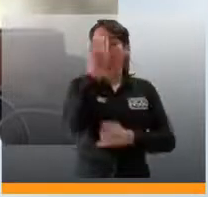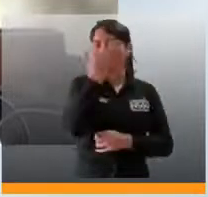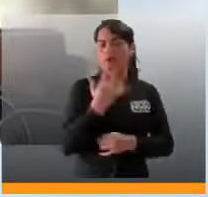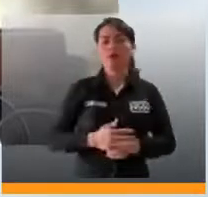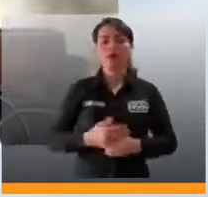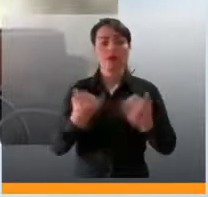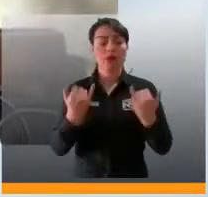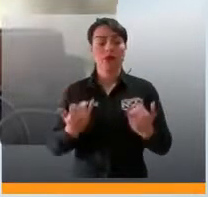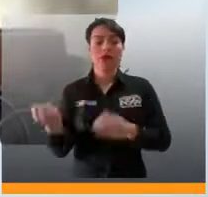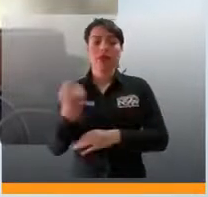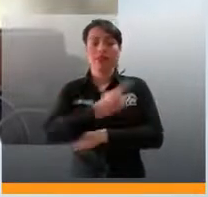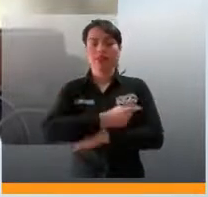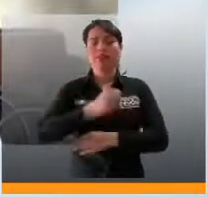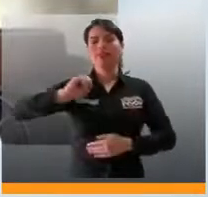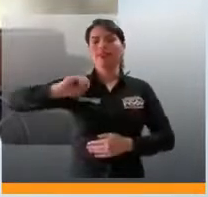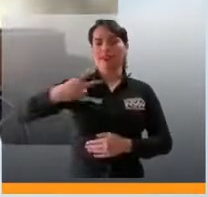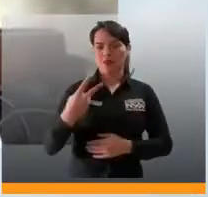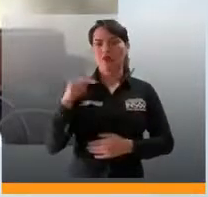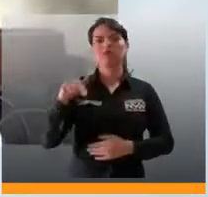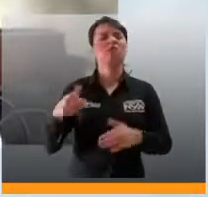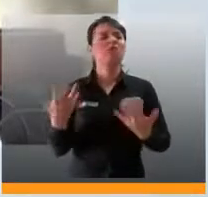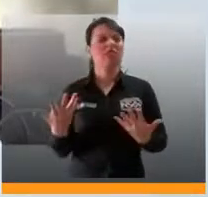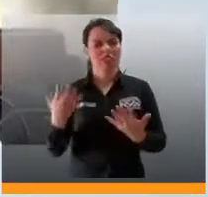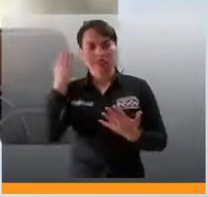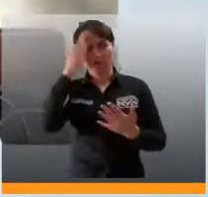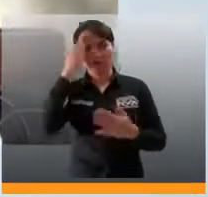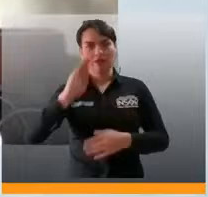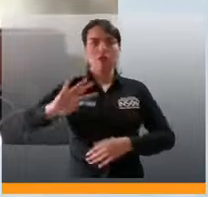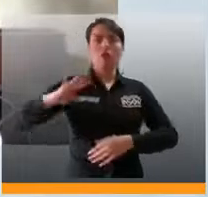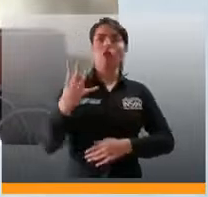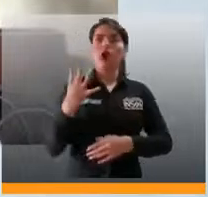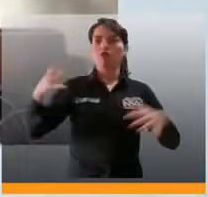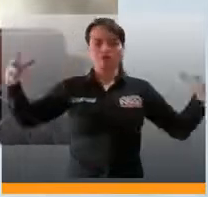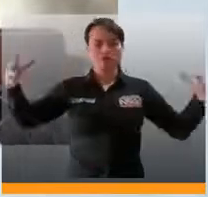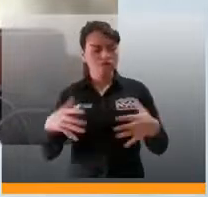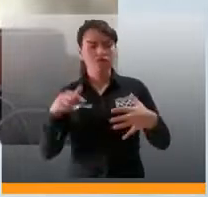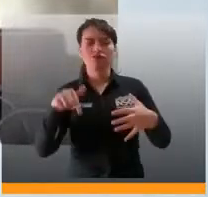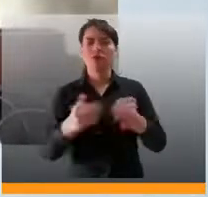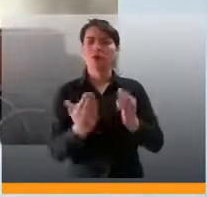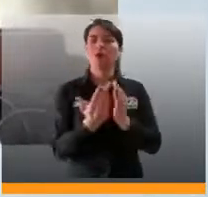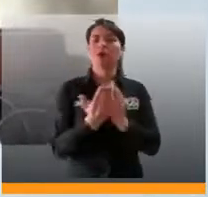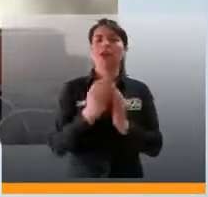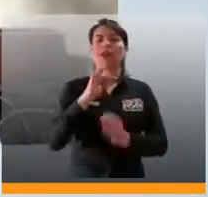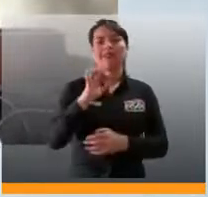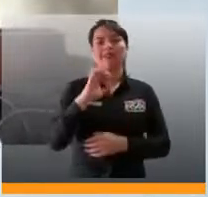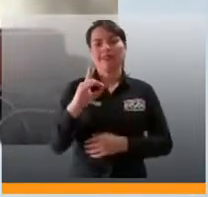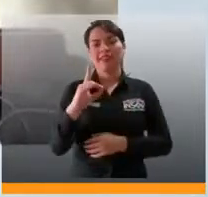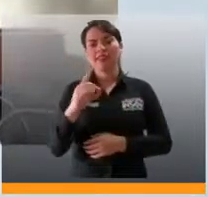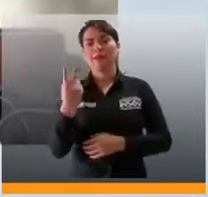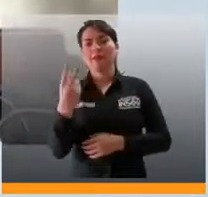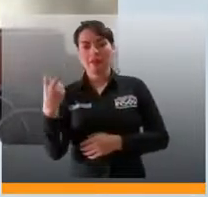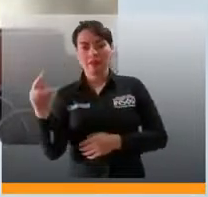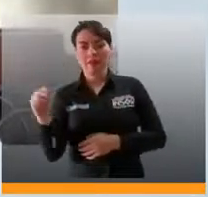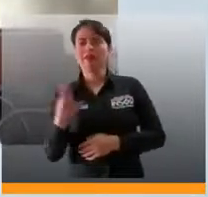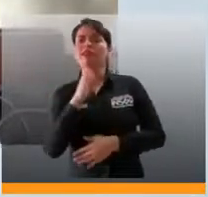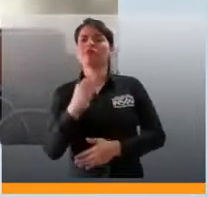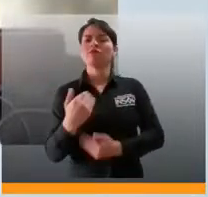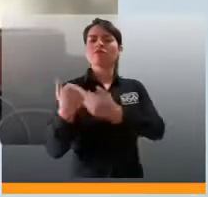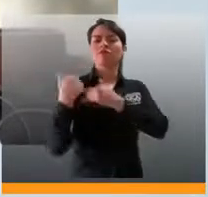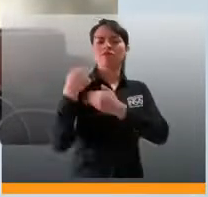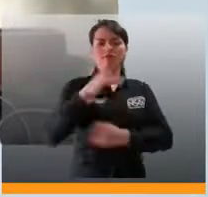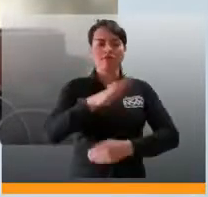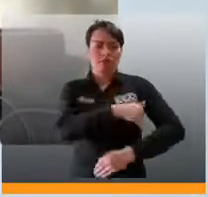a través del streaming por YouTube y por Facebook. Hoy estamos en la segunda jornada de la cuarta inmersión de Educated